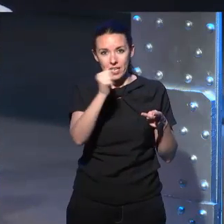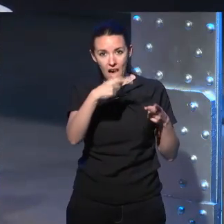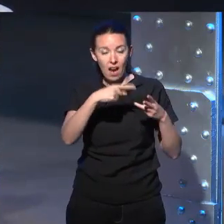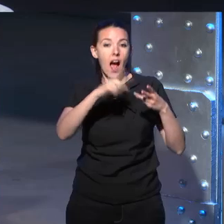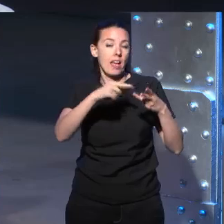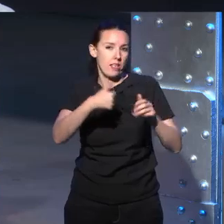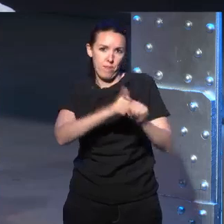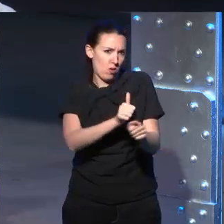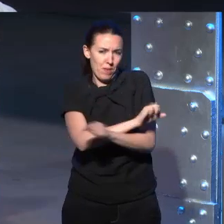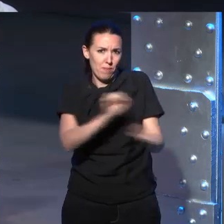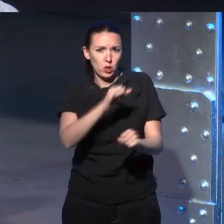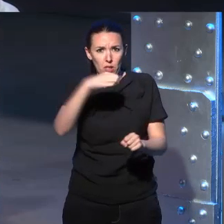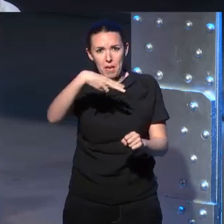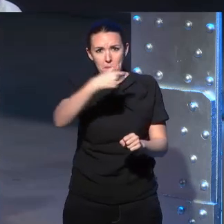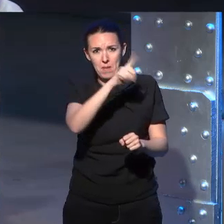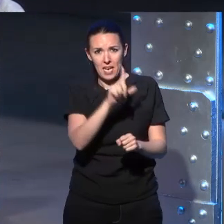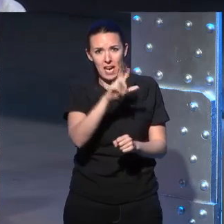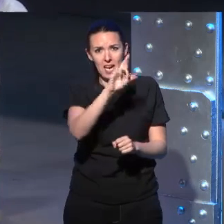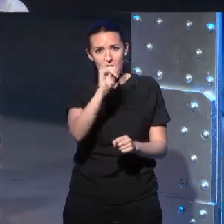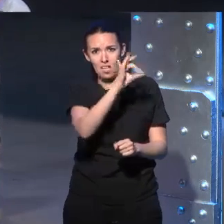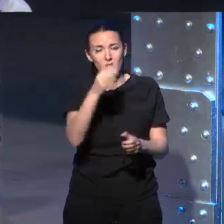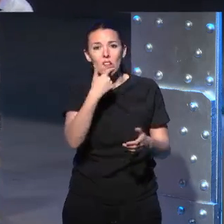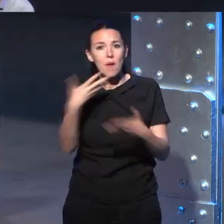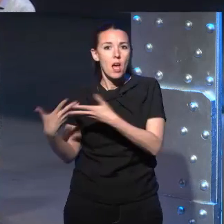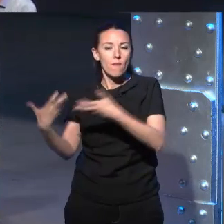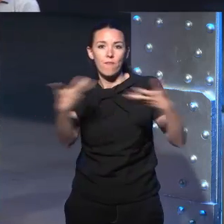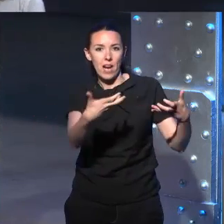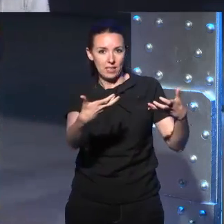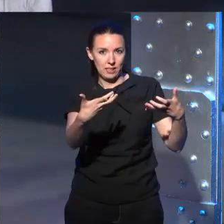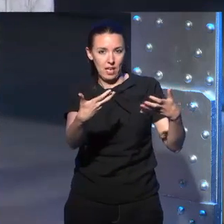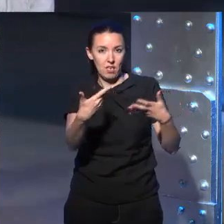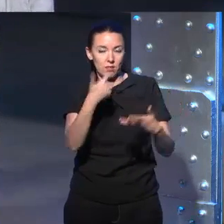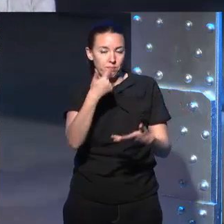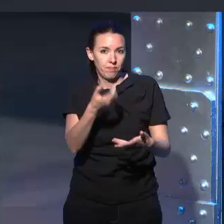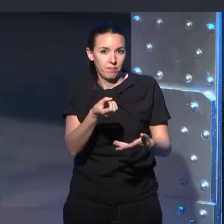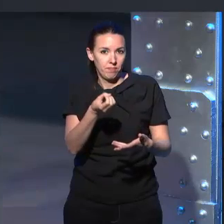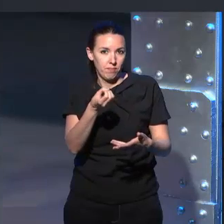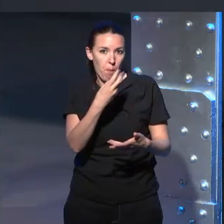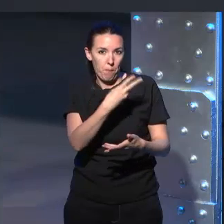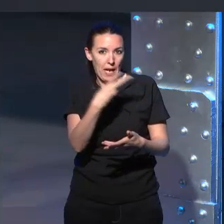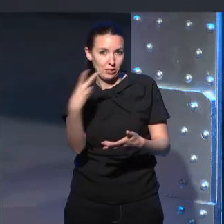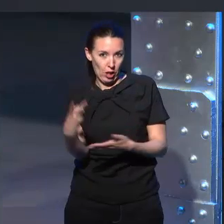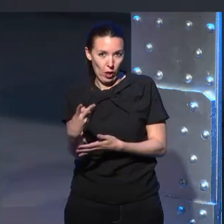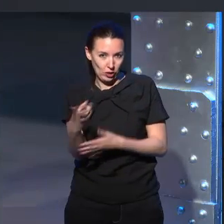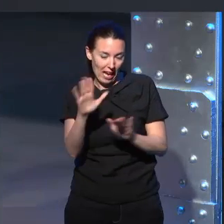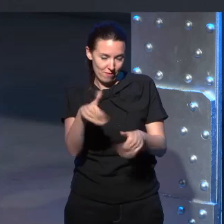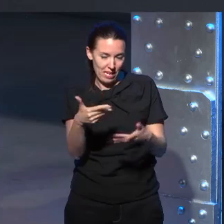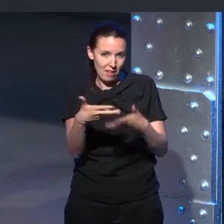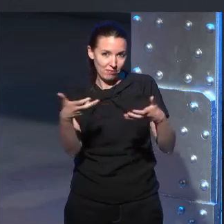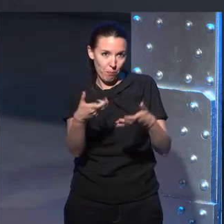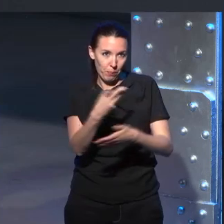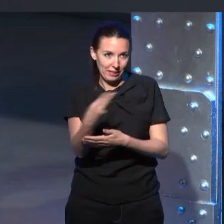Ríos, les tenía que dar una frase, un pie de bienvenida. Y me han salido 22.